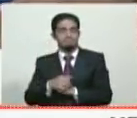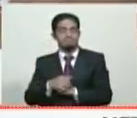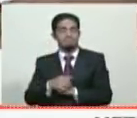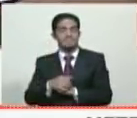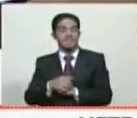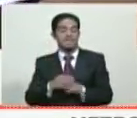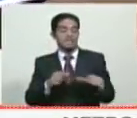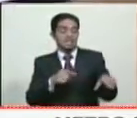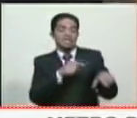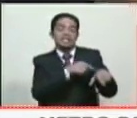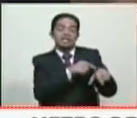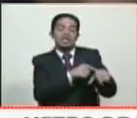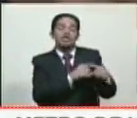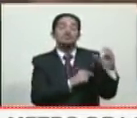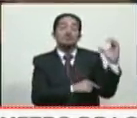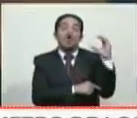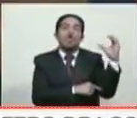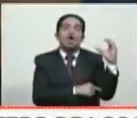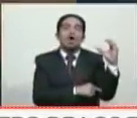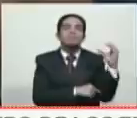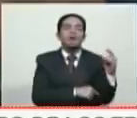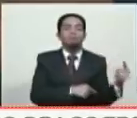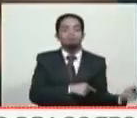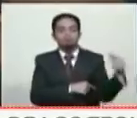Venezuela en estas vacaciones decembrino